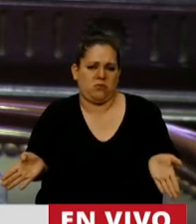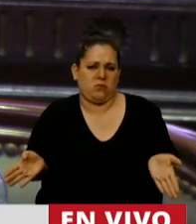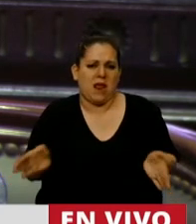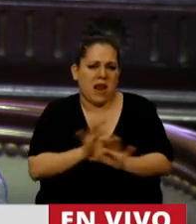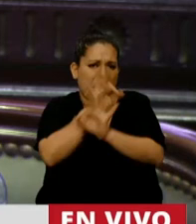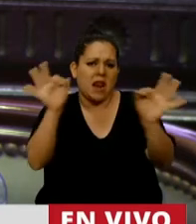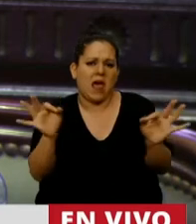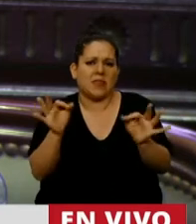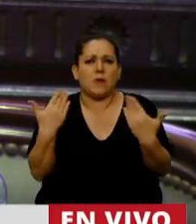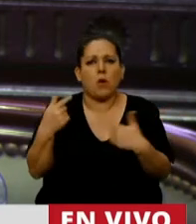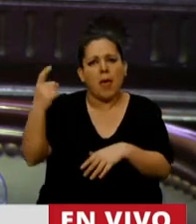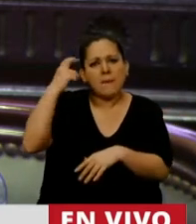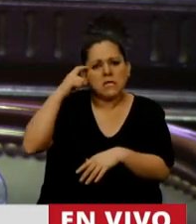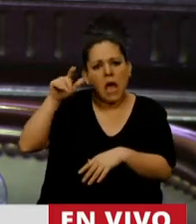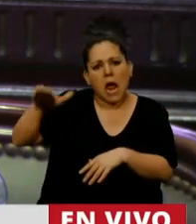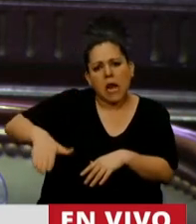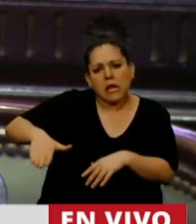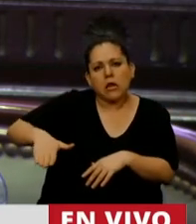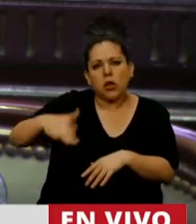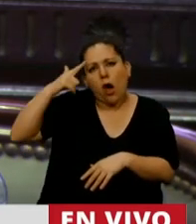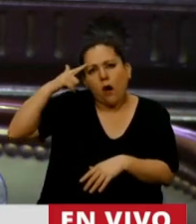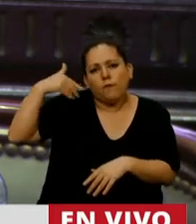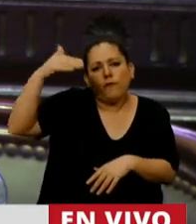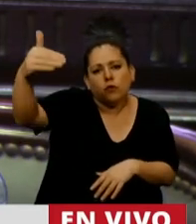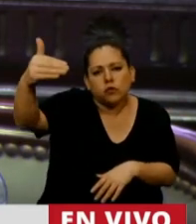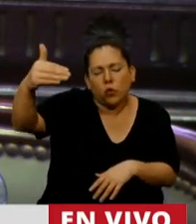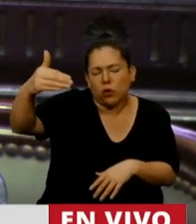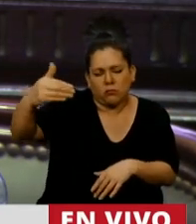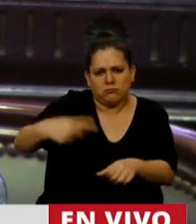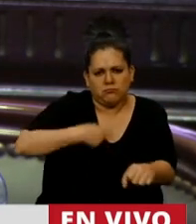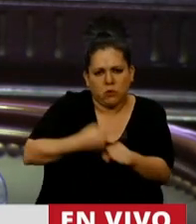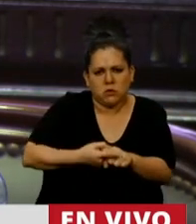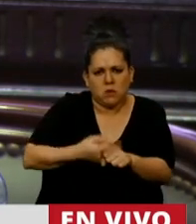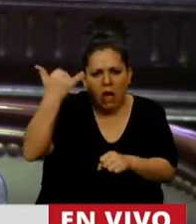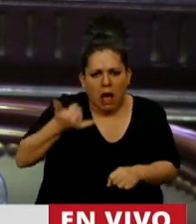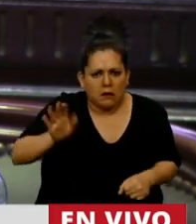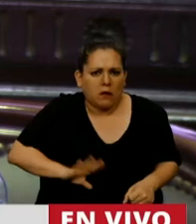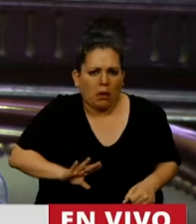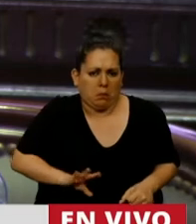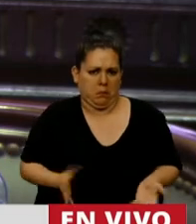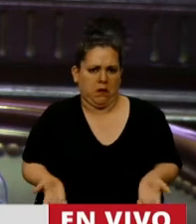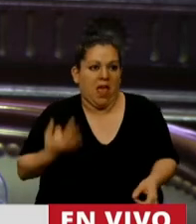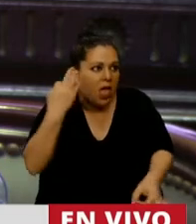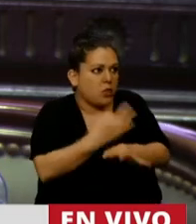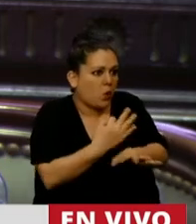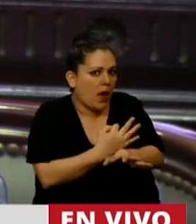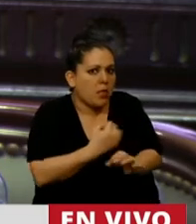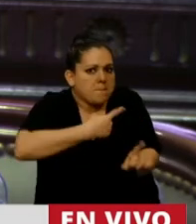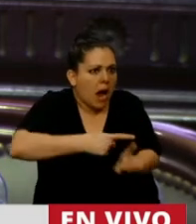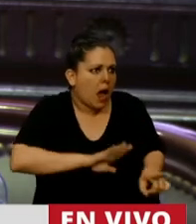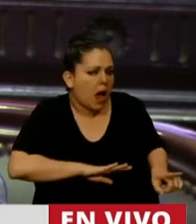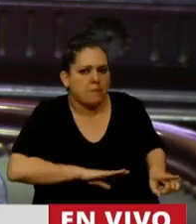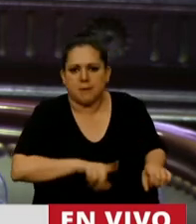Nadie puede soñar su futuro con hambre. Nadie puede educarse con hambre. Nadie